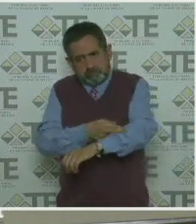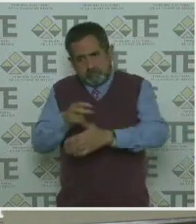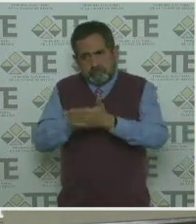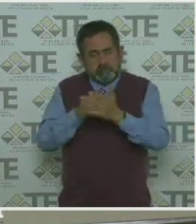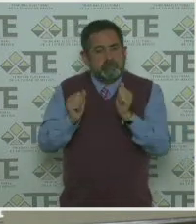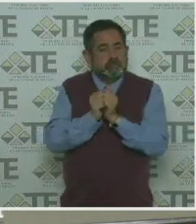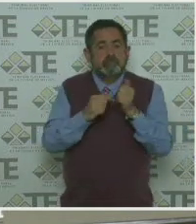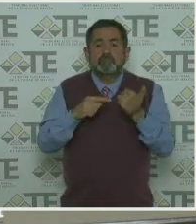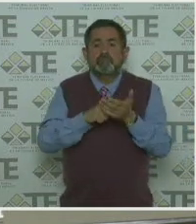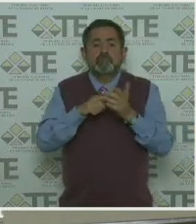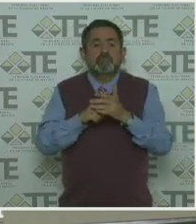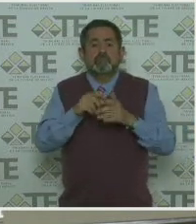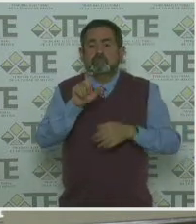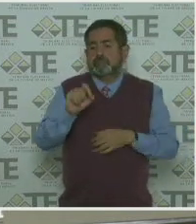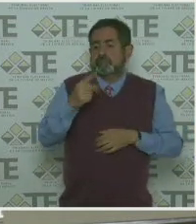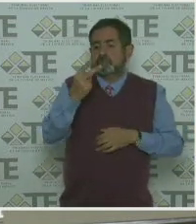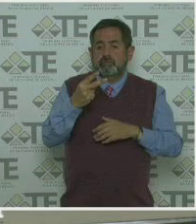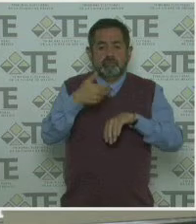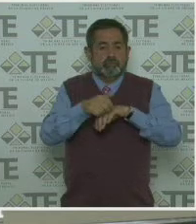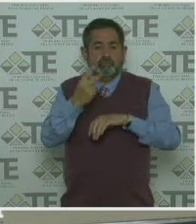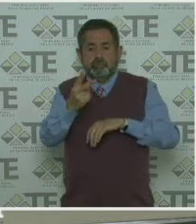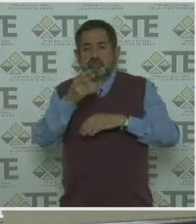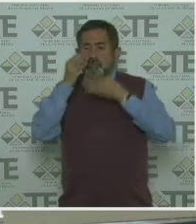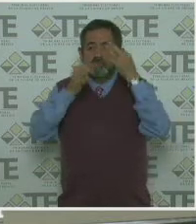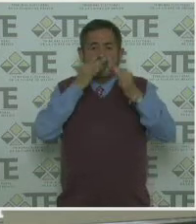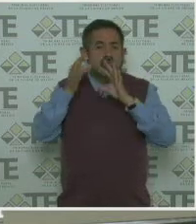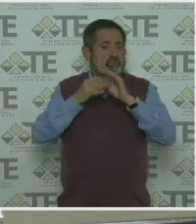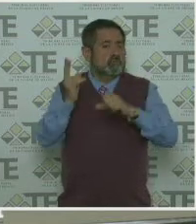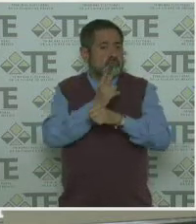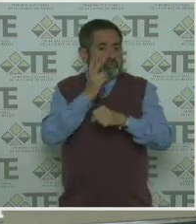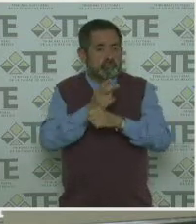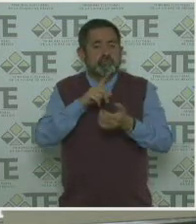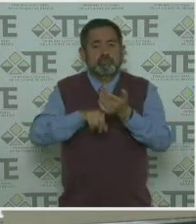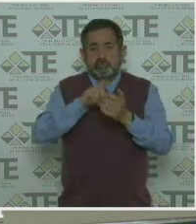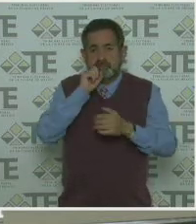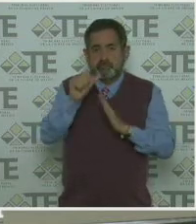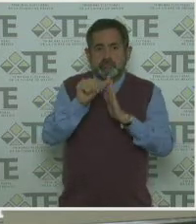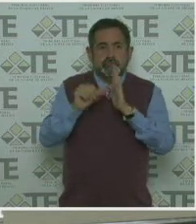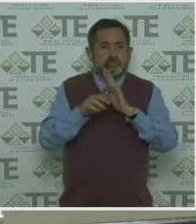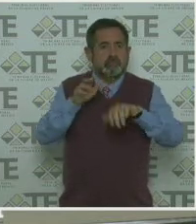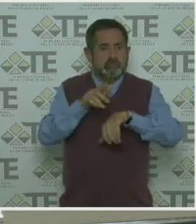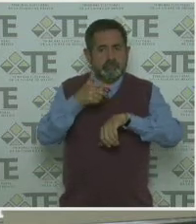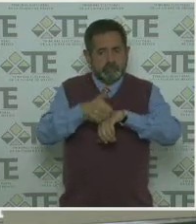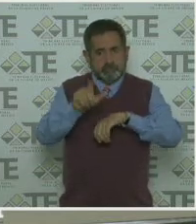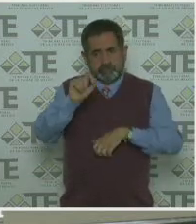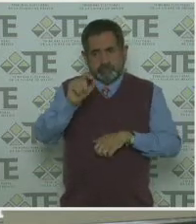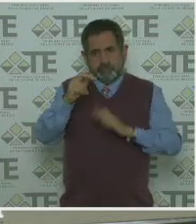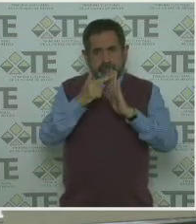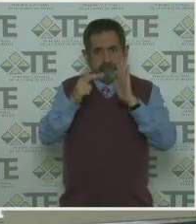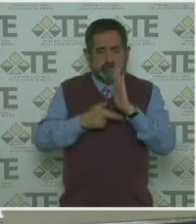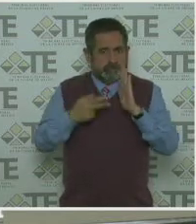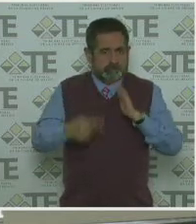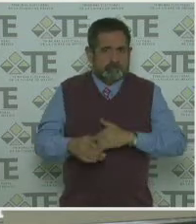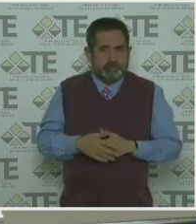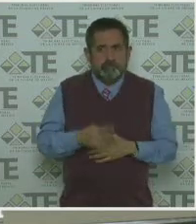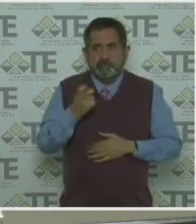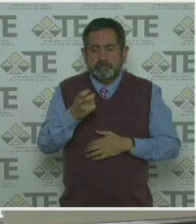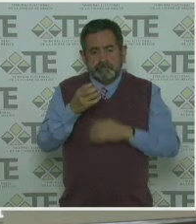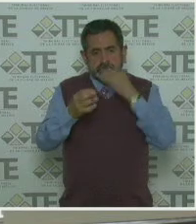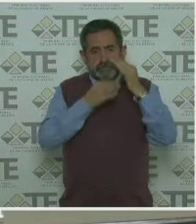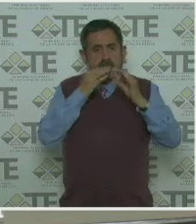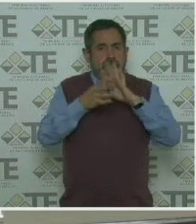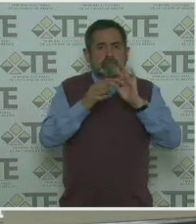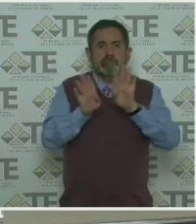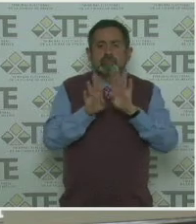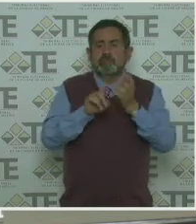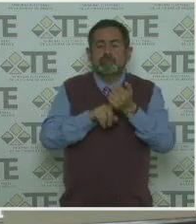previsto en la base 22ª, numeral 2 de la convocatoria, así como del artículo 20 del reglamento referido. De lo anterior se propone el deslizamiento